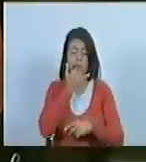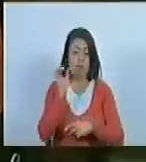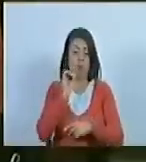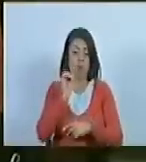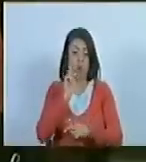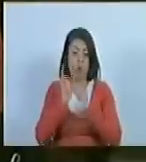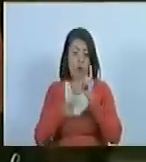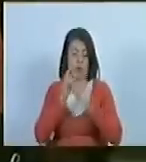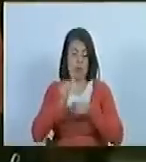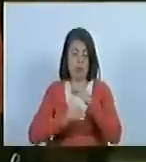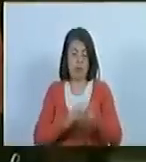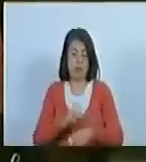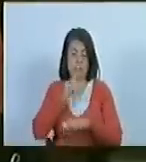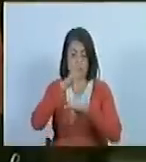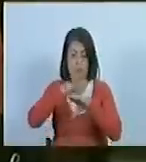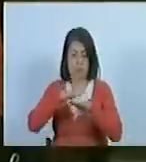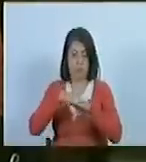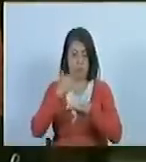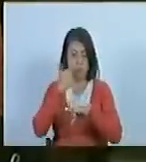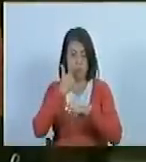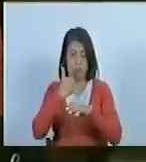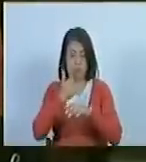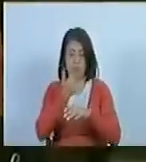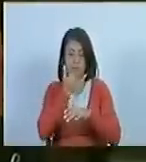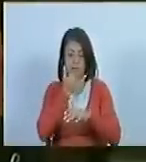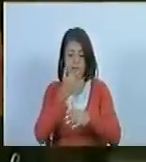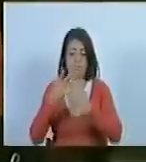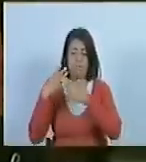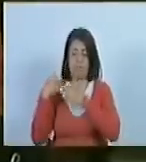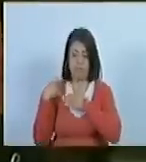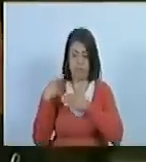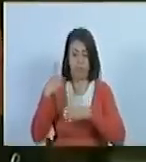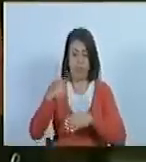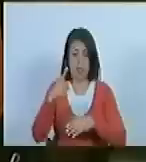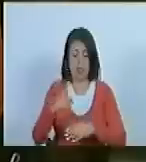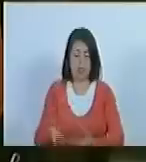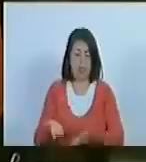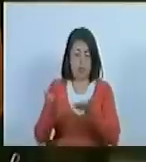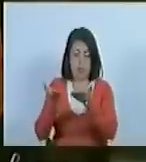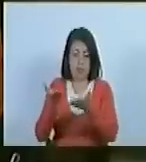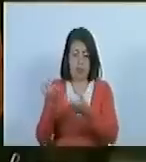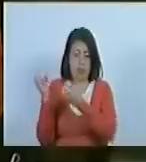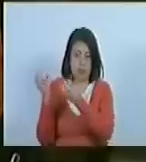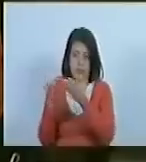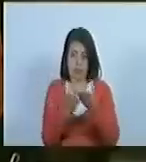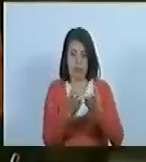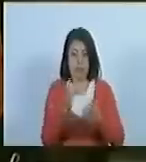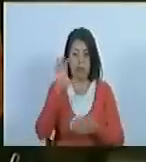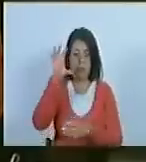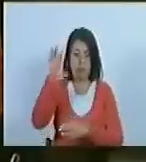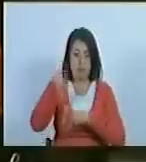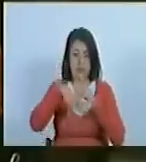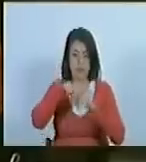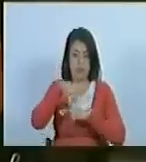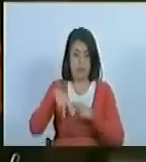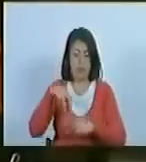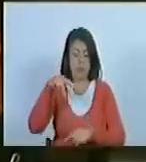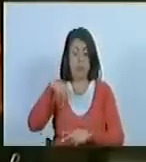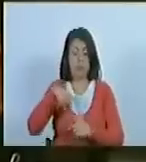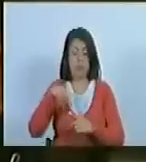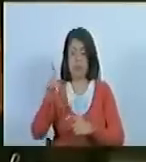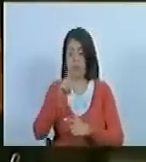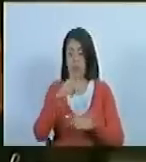y haya asumido sus errores, también tiene derecho a ser reivindicado. Y la patria venezolana y la revolución bolivariana